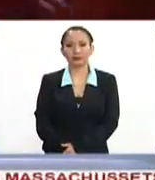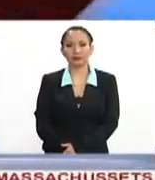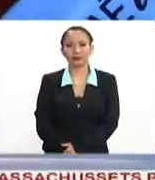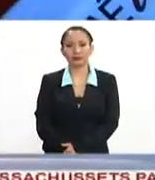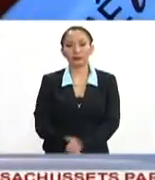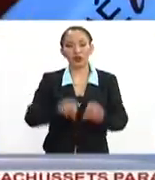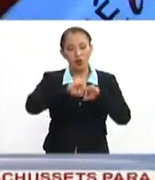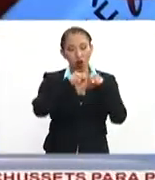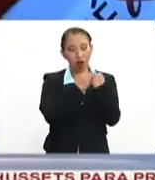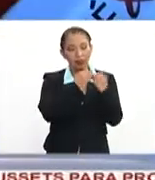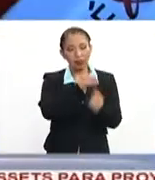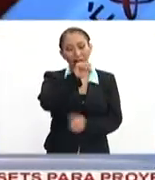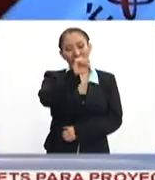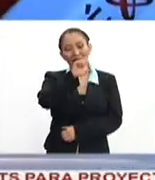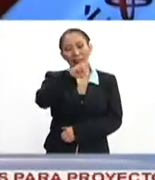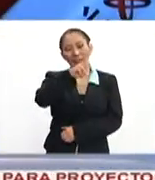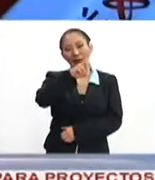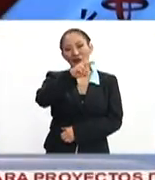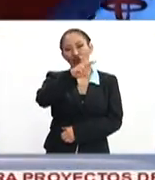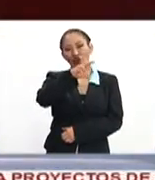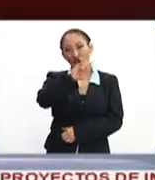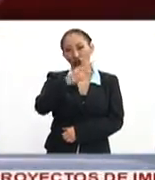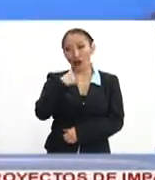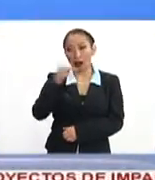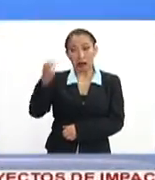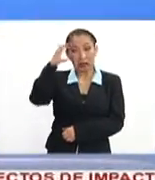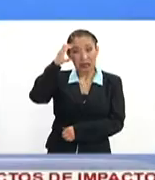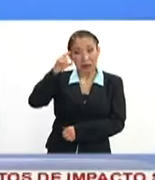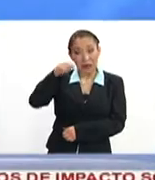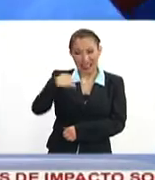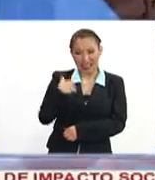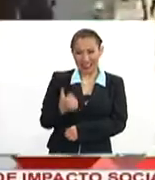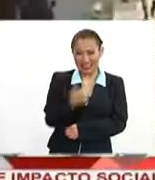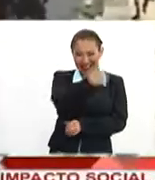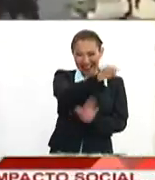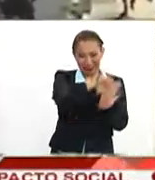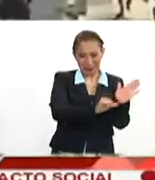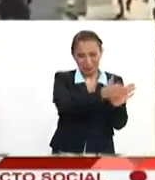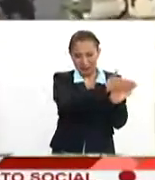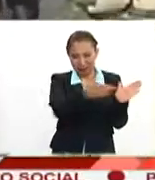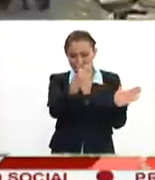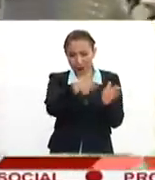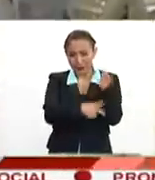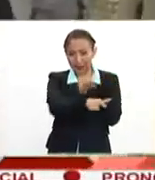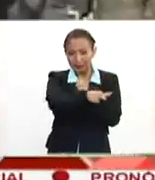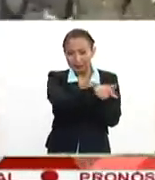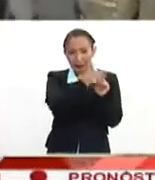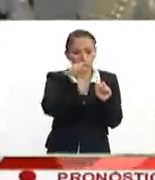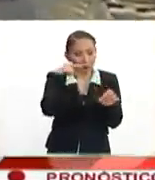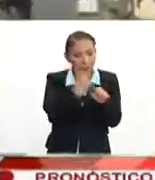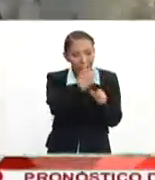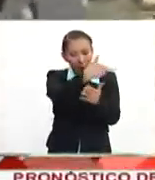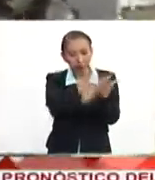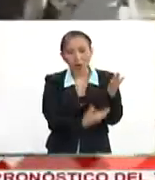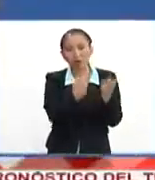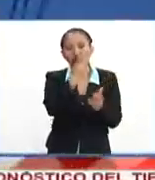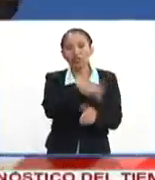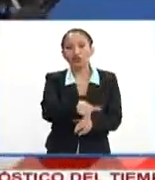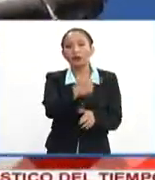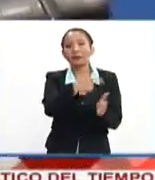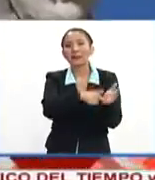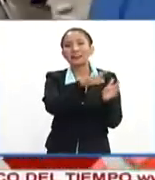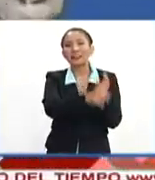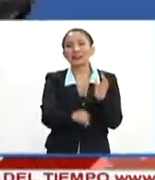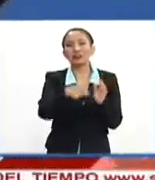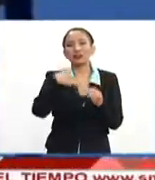Y la organización Semáforo Delictivo reportó que durante el primer semestre de este 2017 en el país se registraron